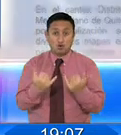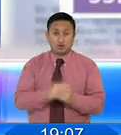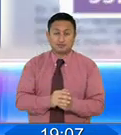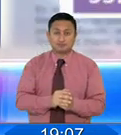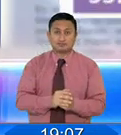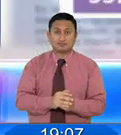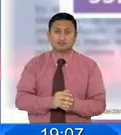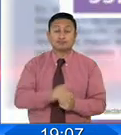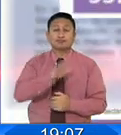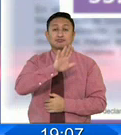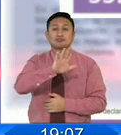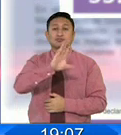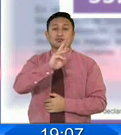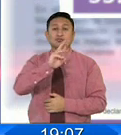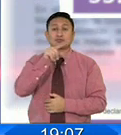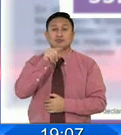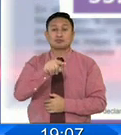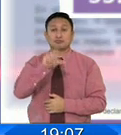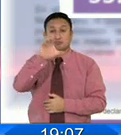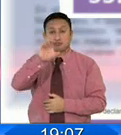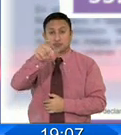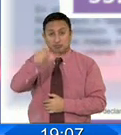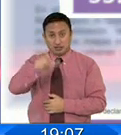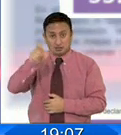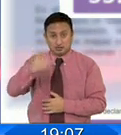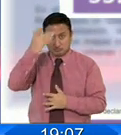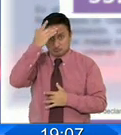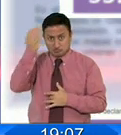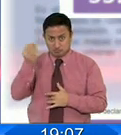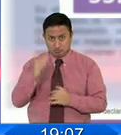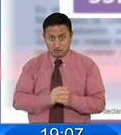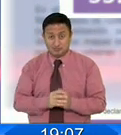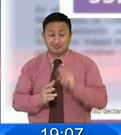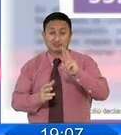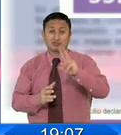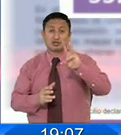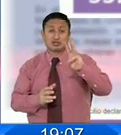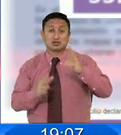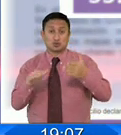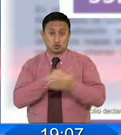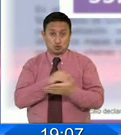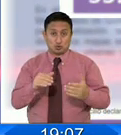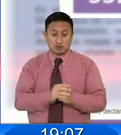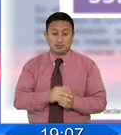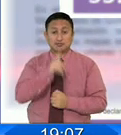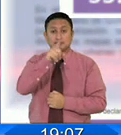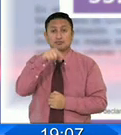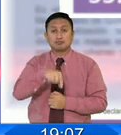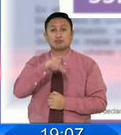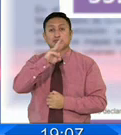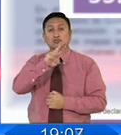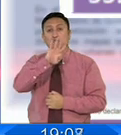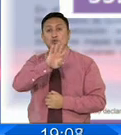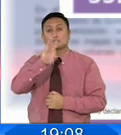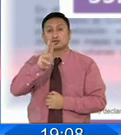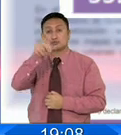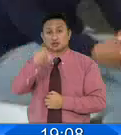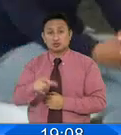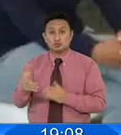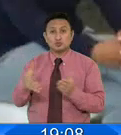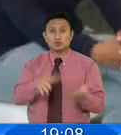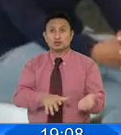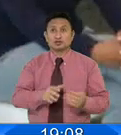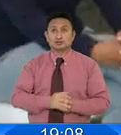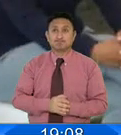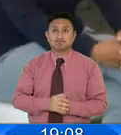de 56.000 casos positivos, 26.000 con sospecha y 1.646 fallecidos. Es por